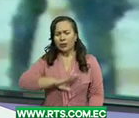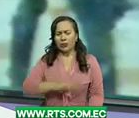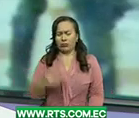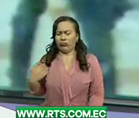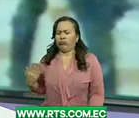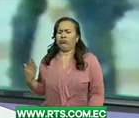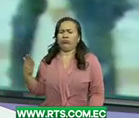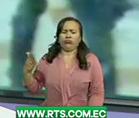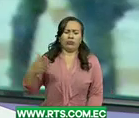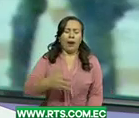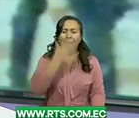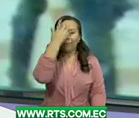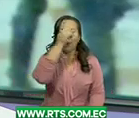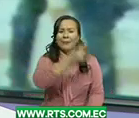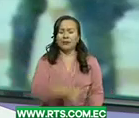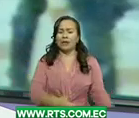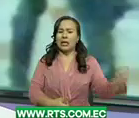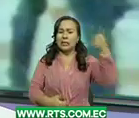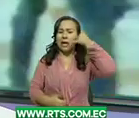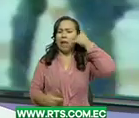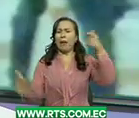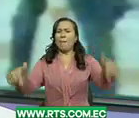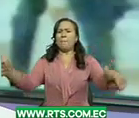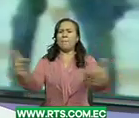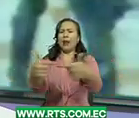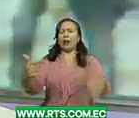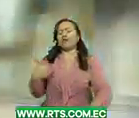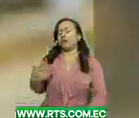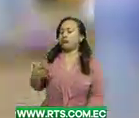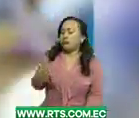llamado de auxilio por una gresca. Escuchemos.